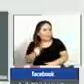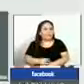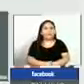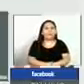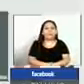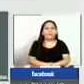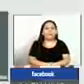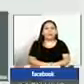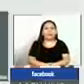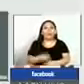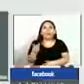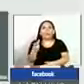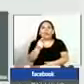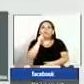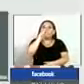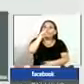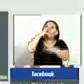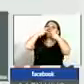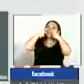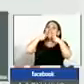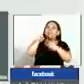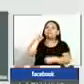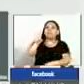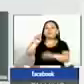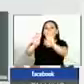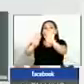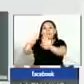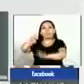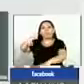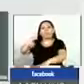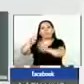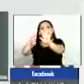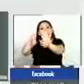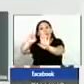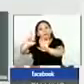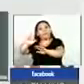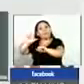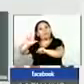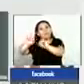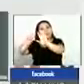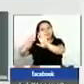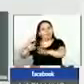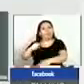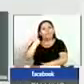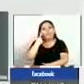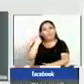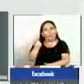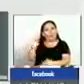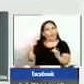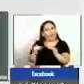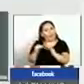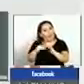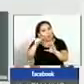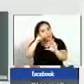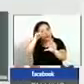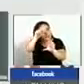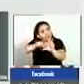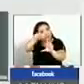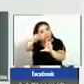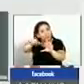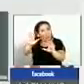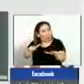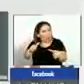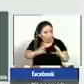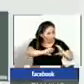El total de pruebas que se han hecho en El Salvador son 199.637. Pero demos también un vistazo a la condición en la que se